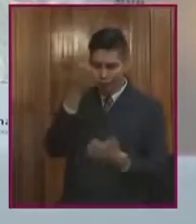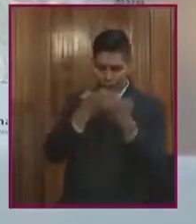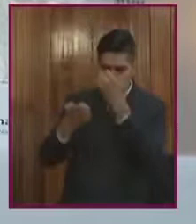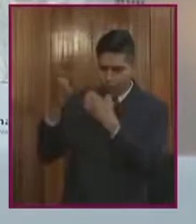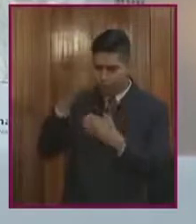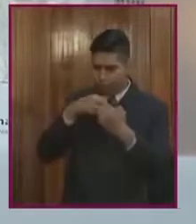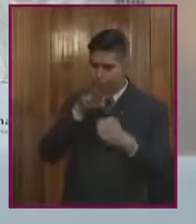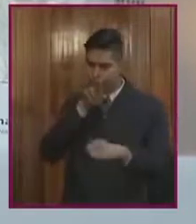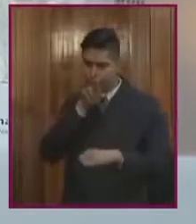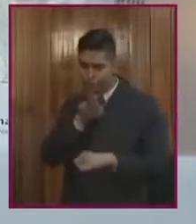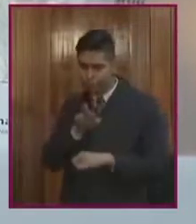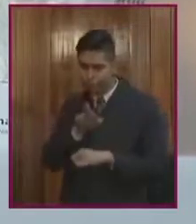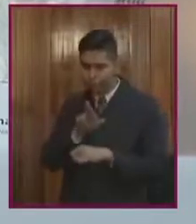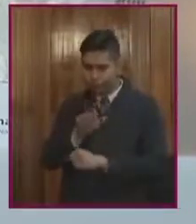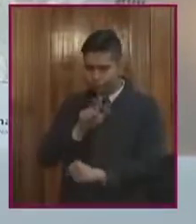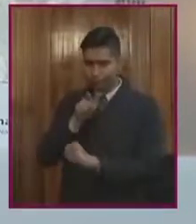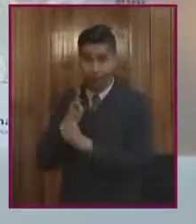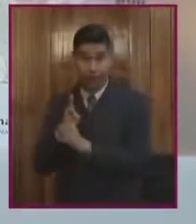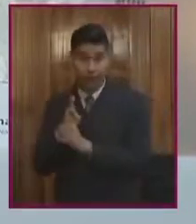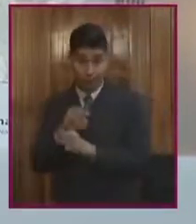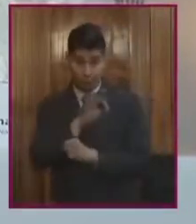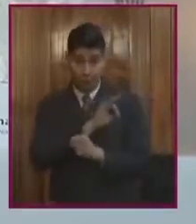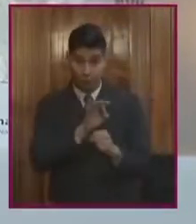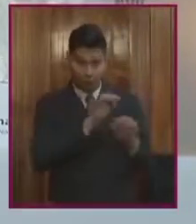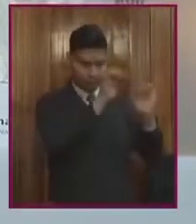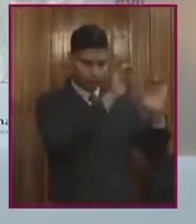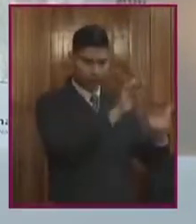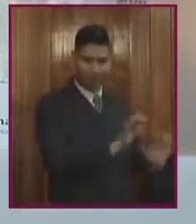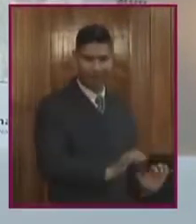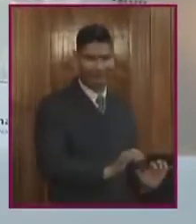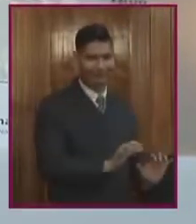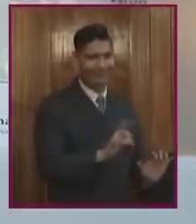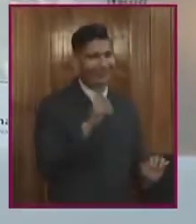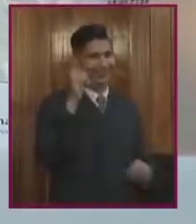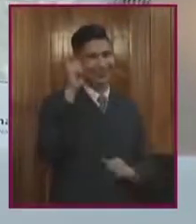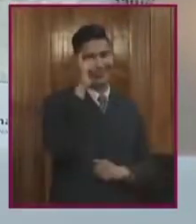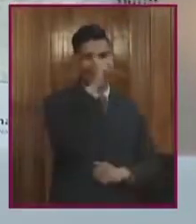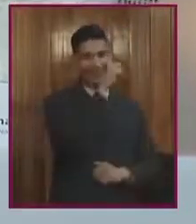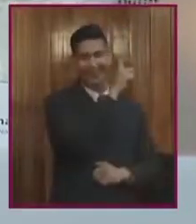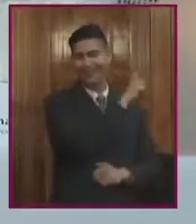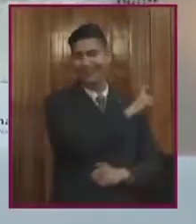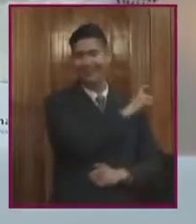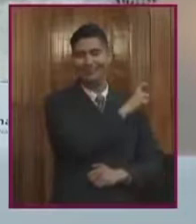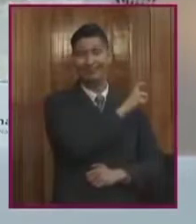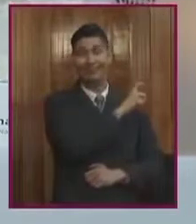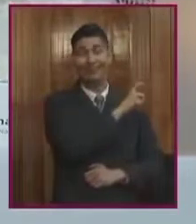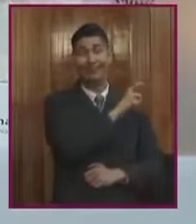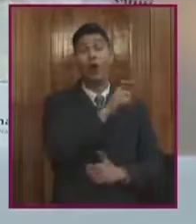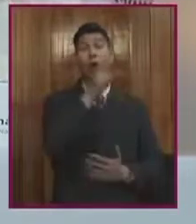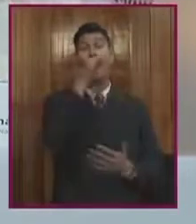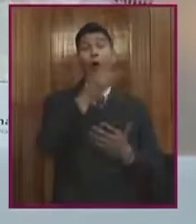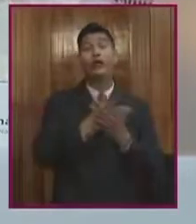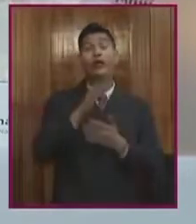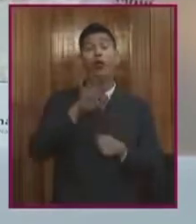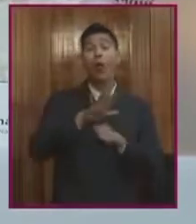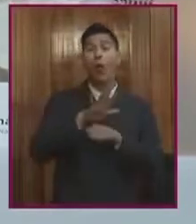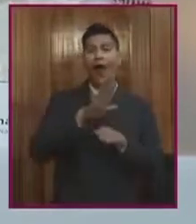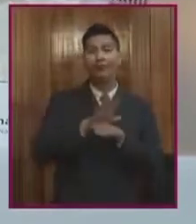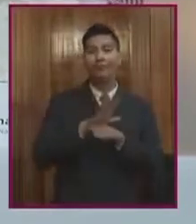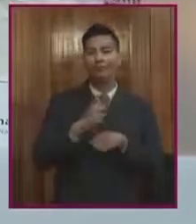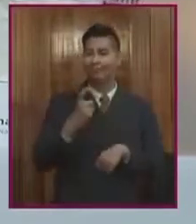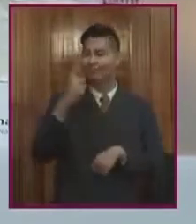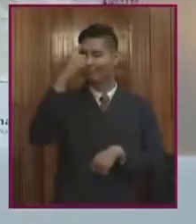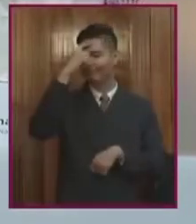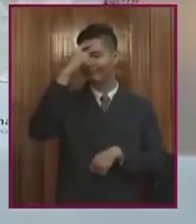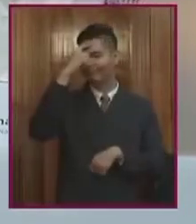no se pueden reproducir. Sus resultados deben de quedar en este proceso profundo de